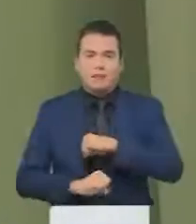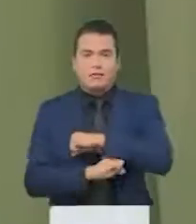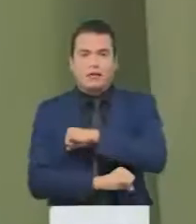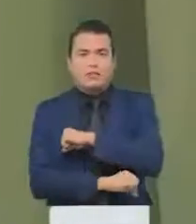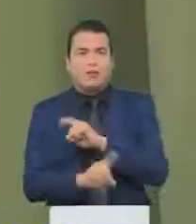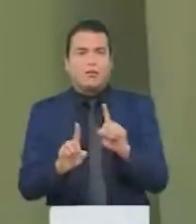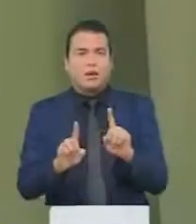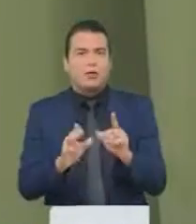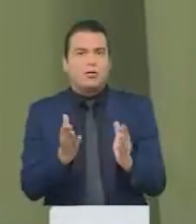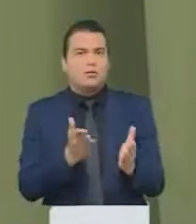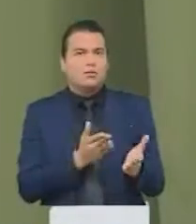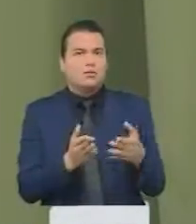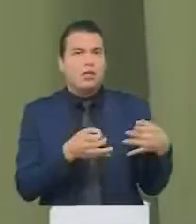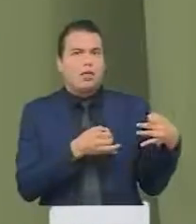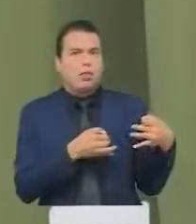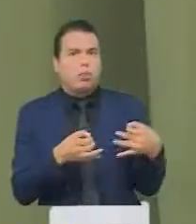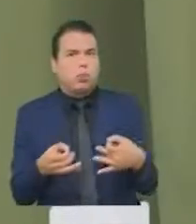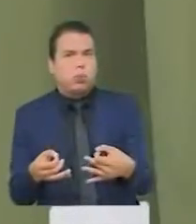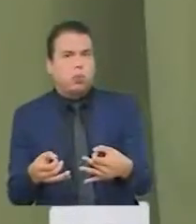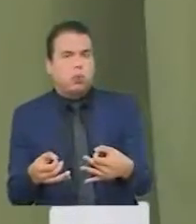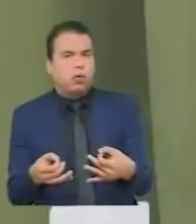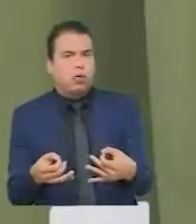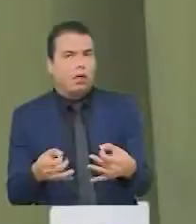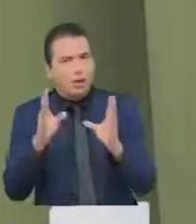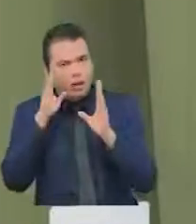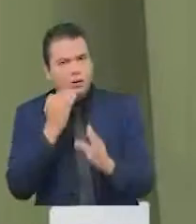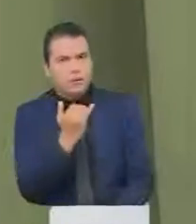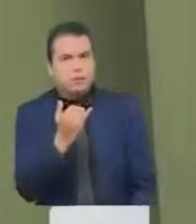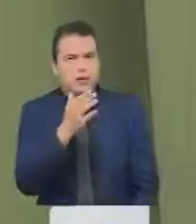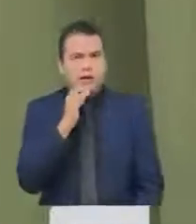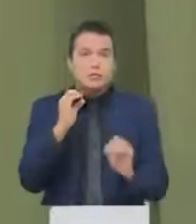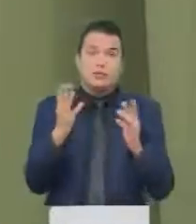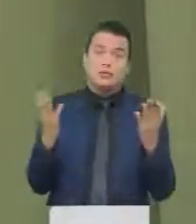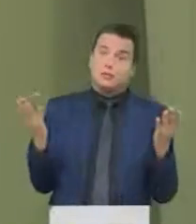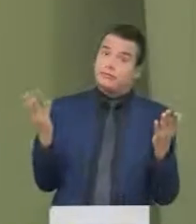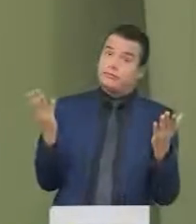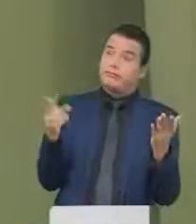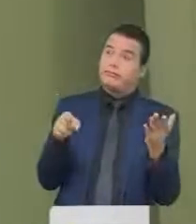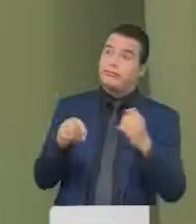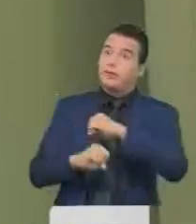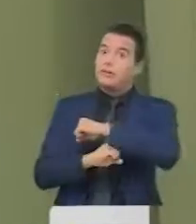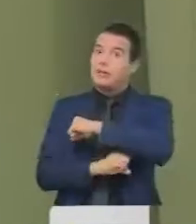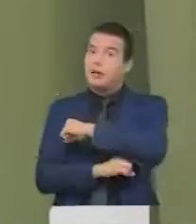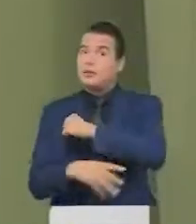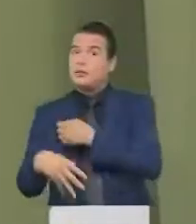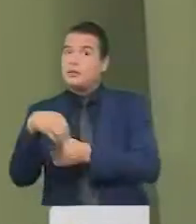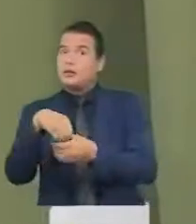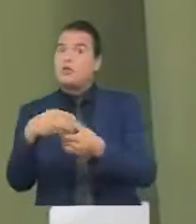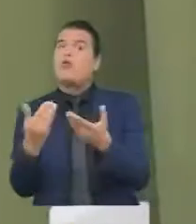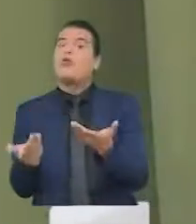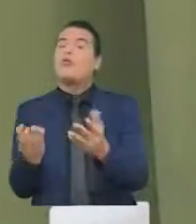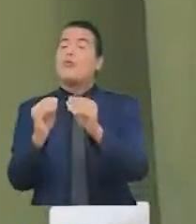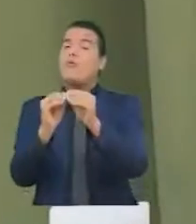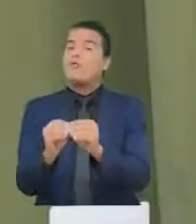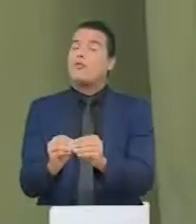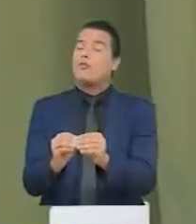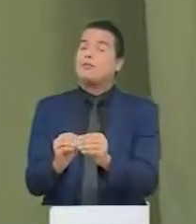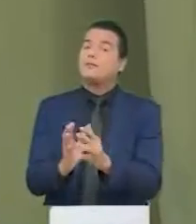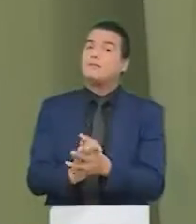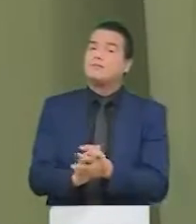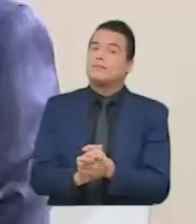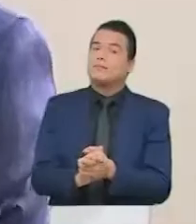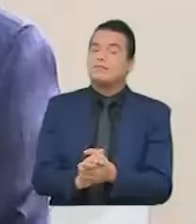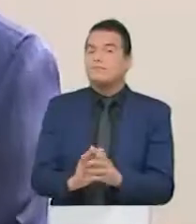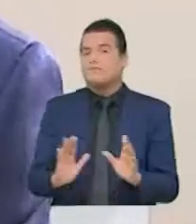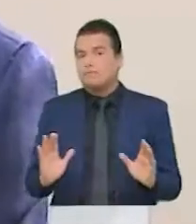pero se duplica el número de afiliado y los servicios no sean tenemos que revisar la estructura del país hoy frente a la afp ese y la